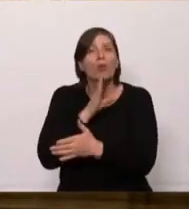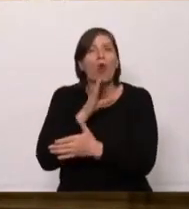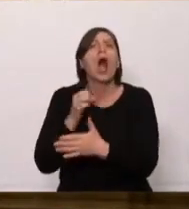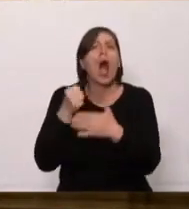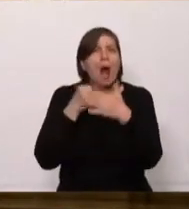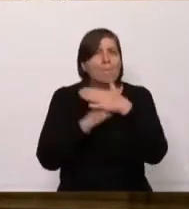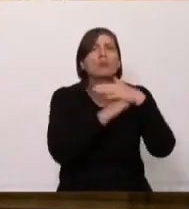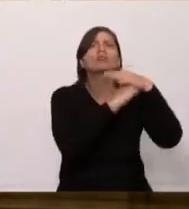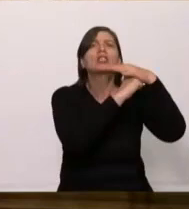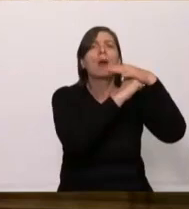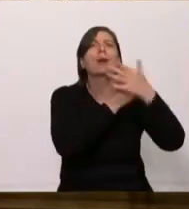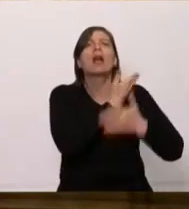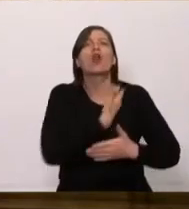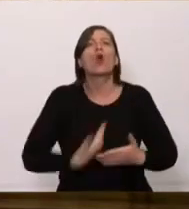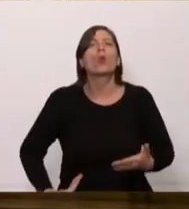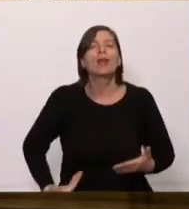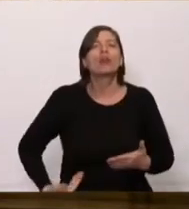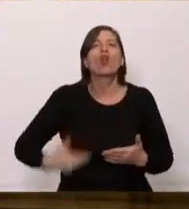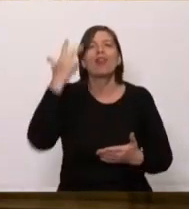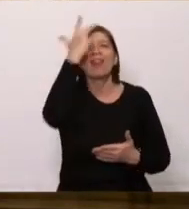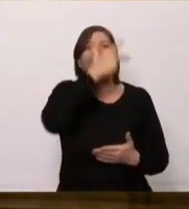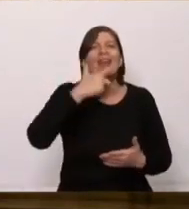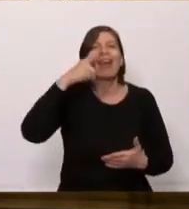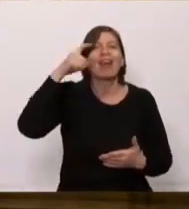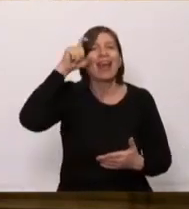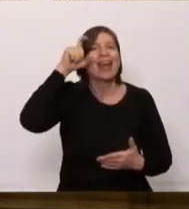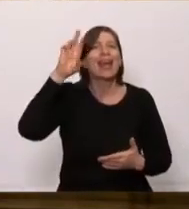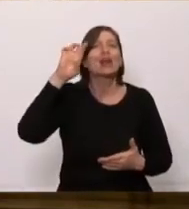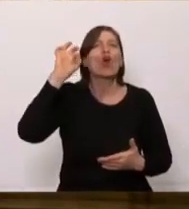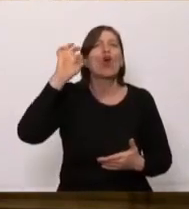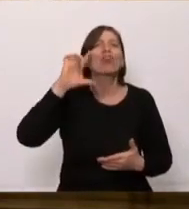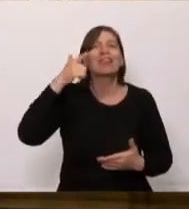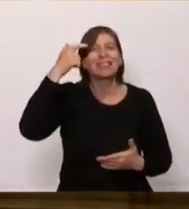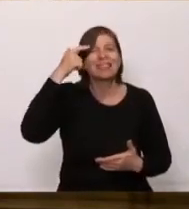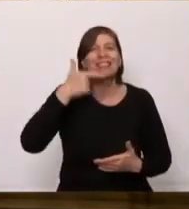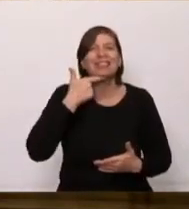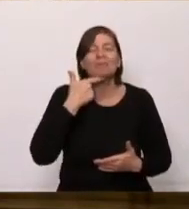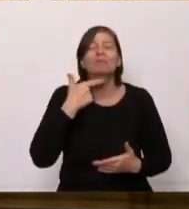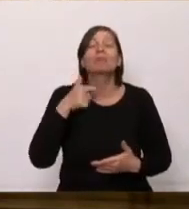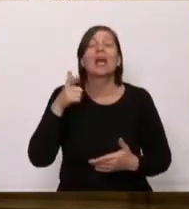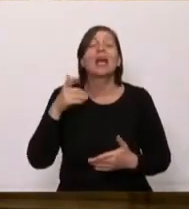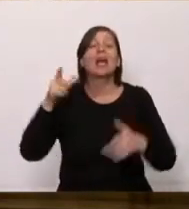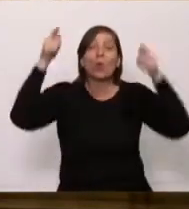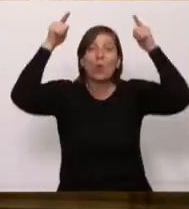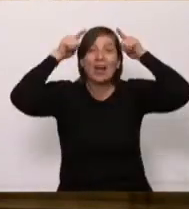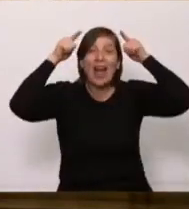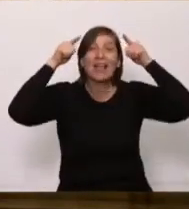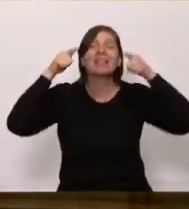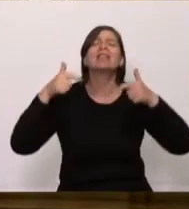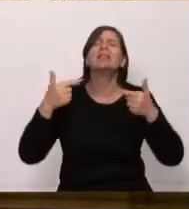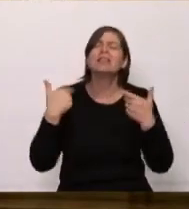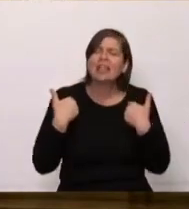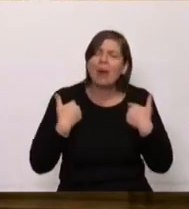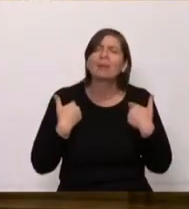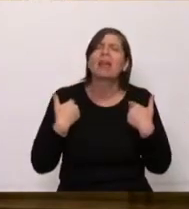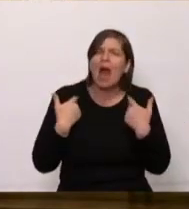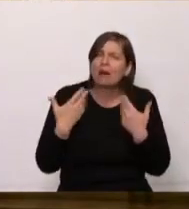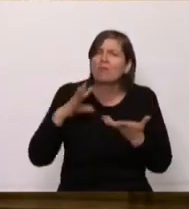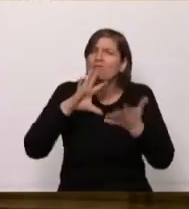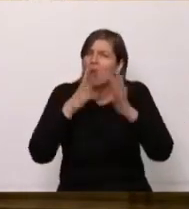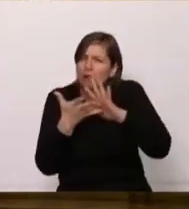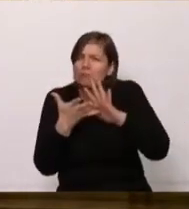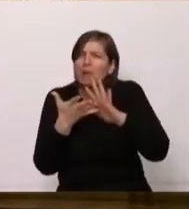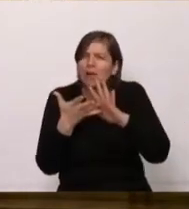que apoyaban el gobierno de Herodes. Herodes era un rey que había, de alguna manera,